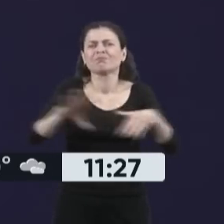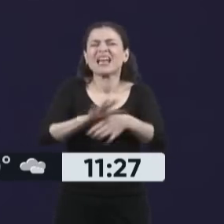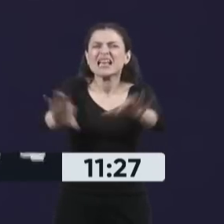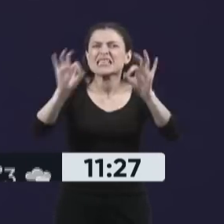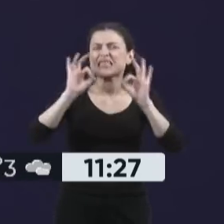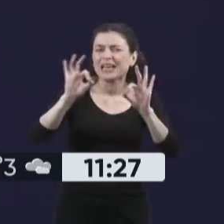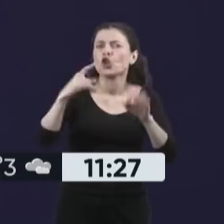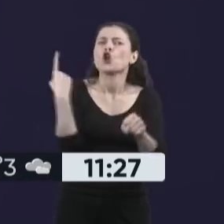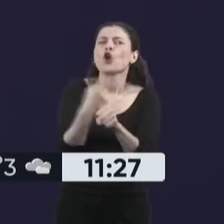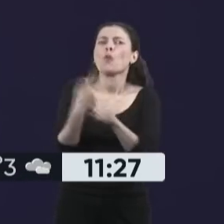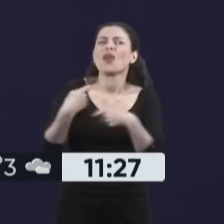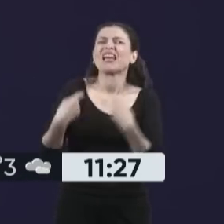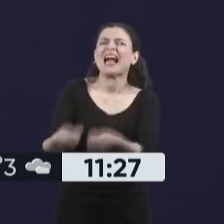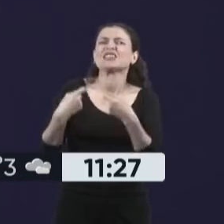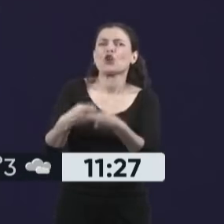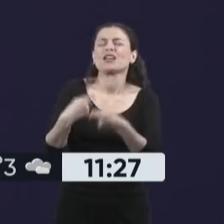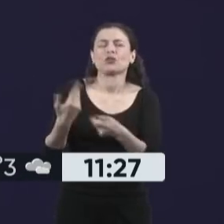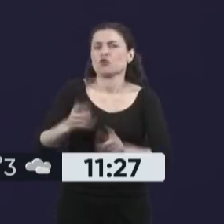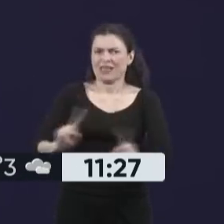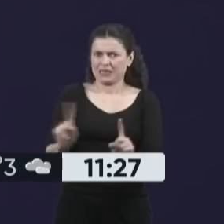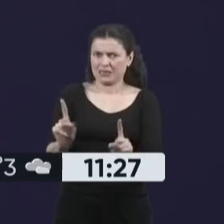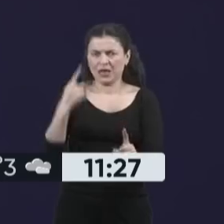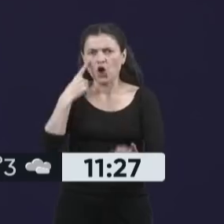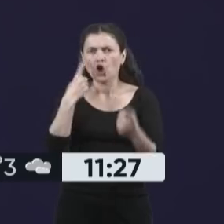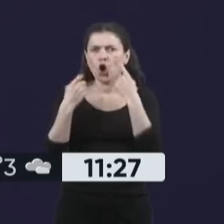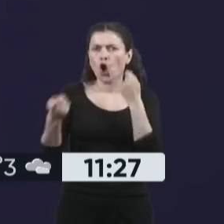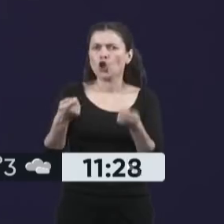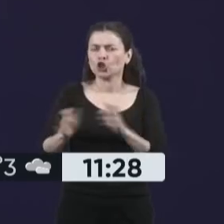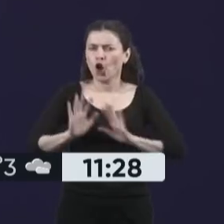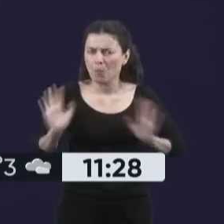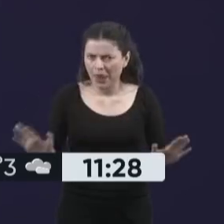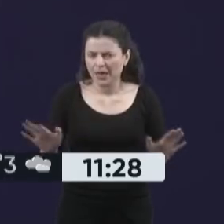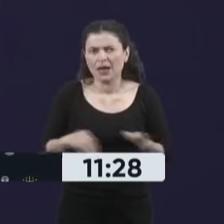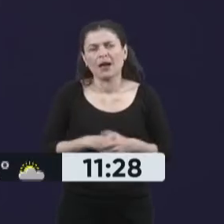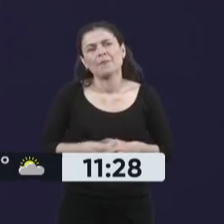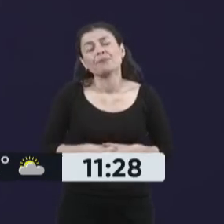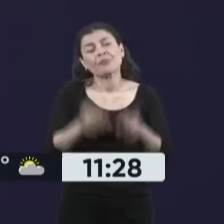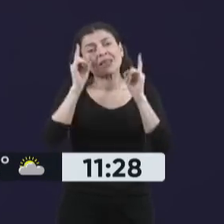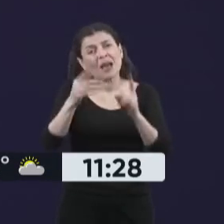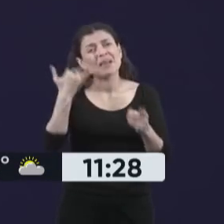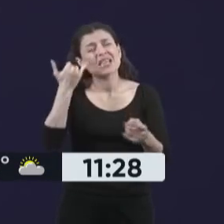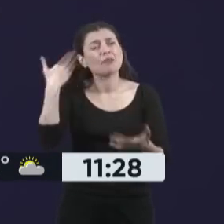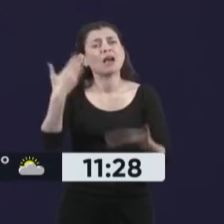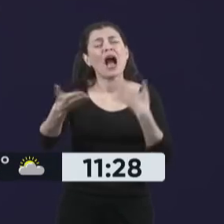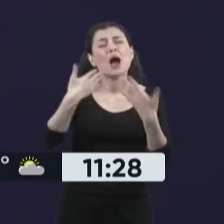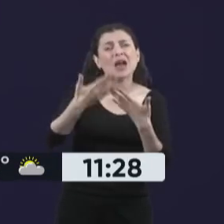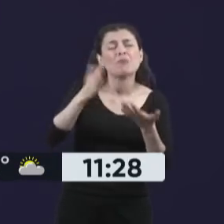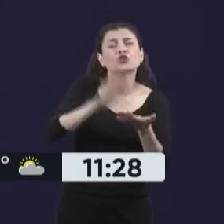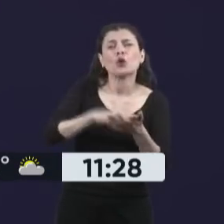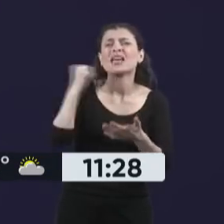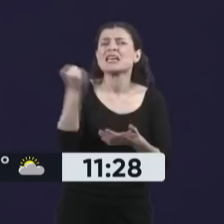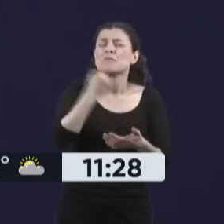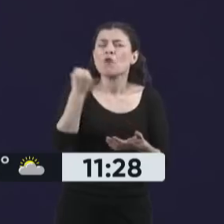por encima de los recursos que se estimen, y hablamos también de lo importante del